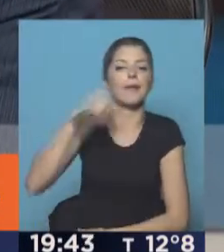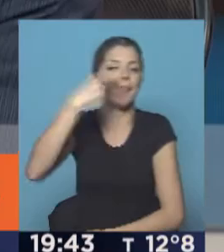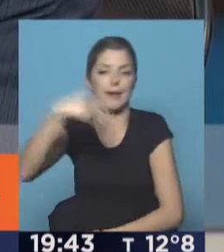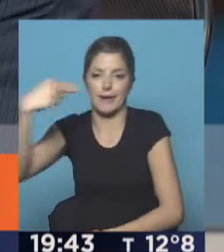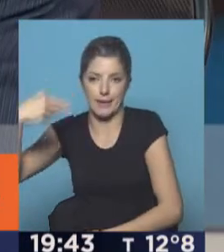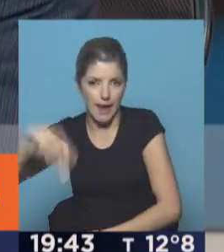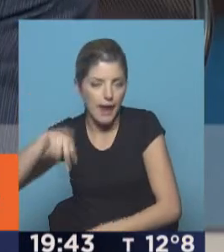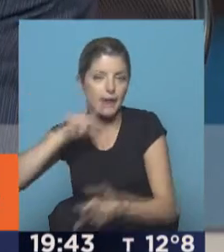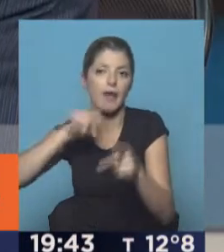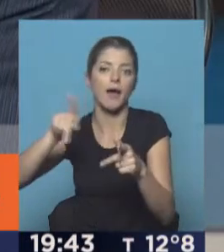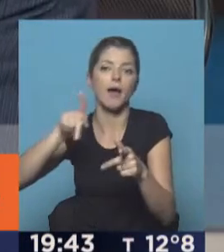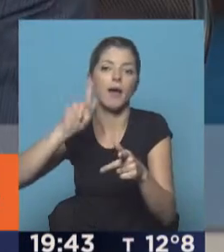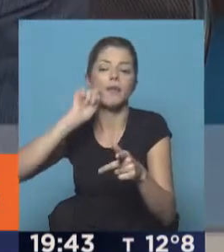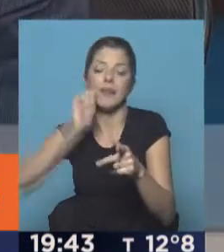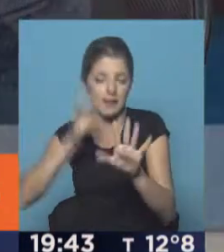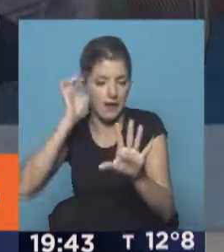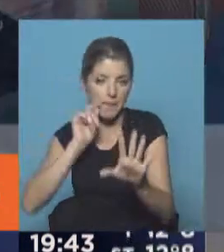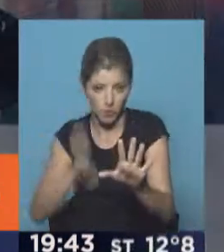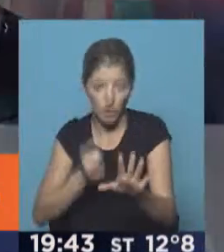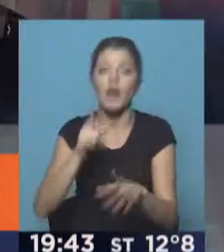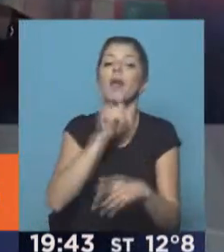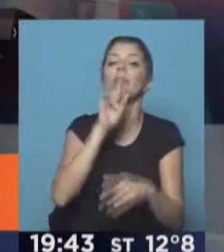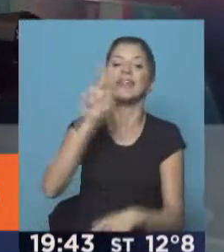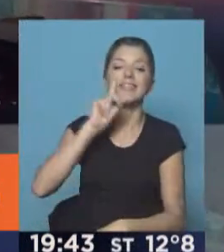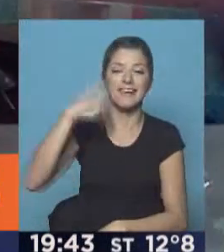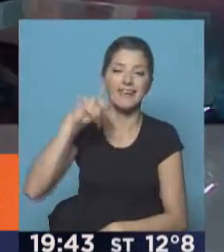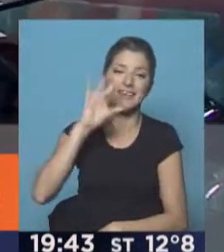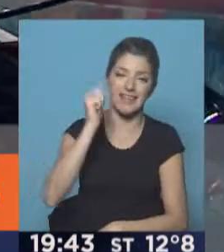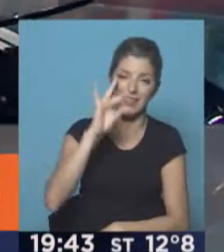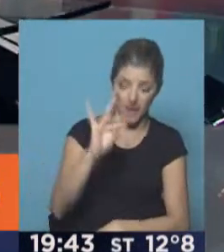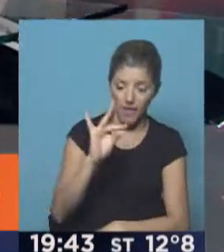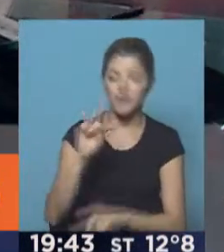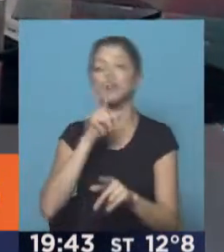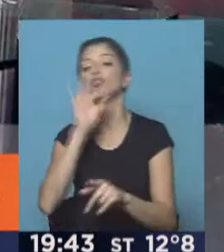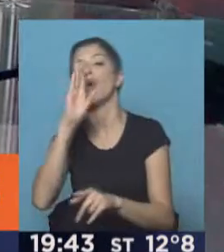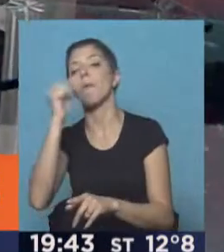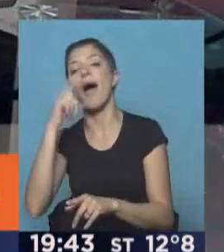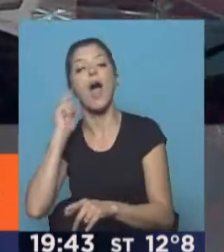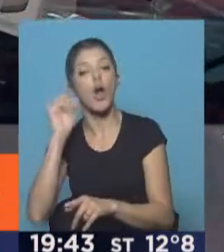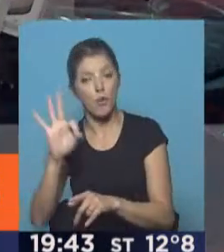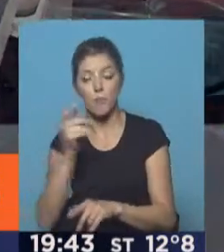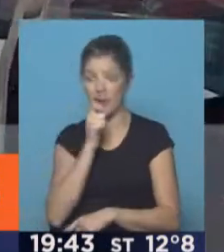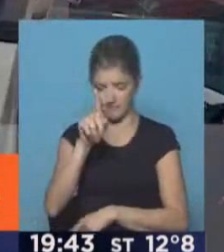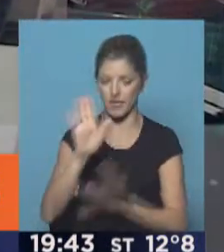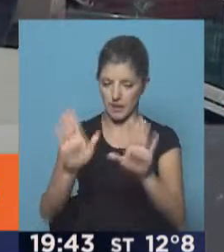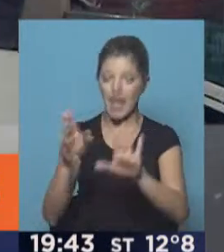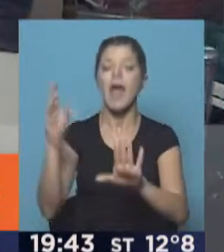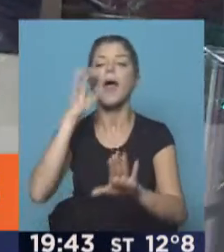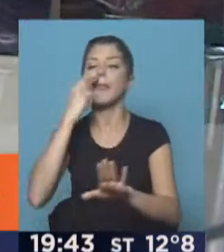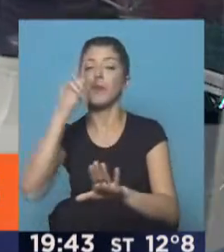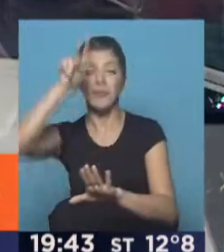de Trinidad de Trinidad y Tobago por barco, no. Lo de que viene de Bolivia es el gas como lo tenemos nosotros, que viene por un